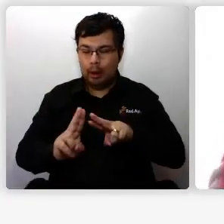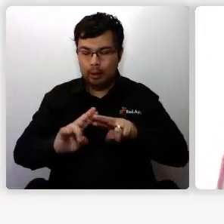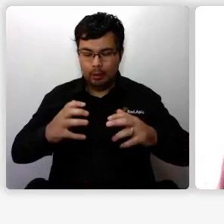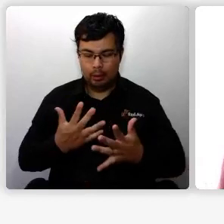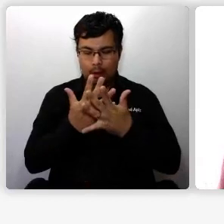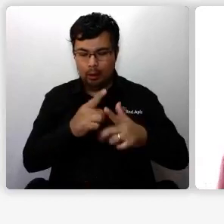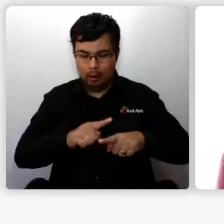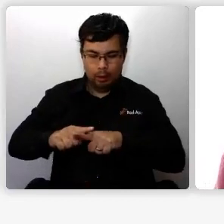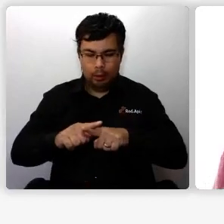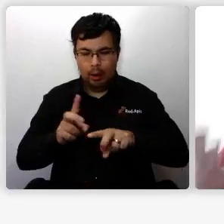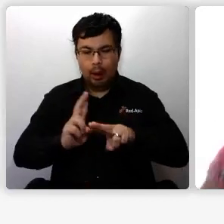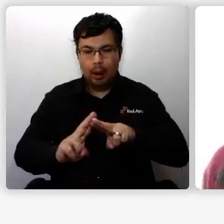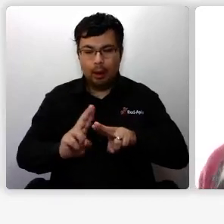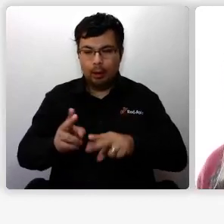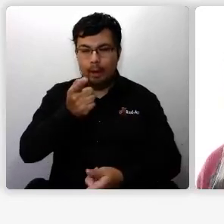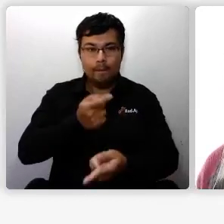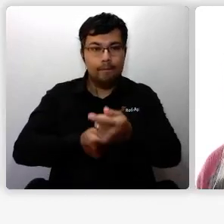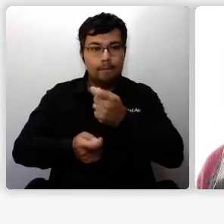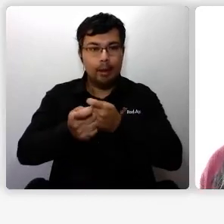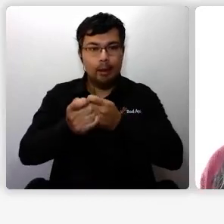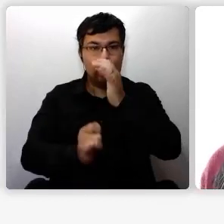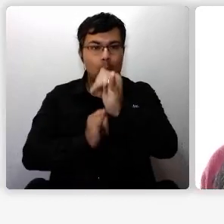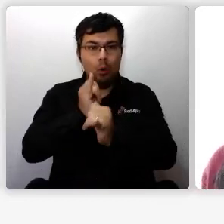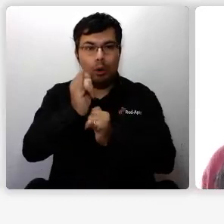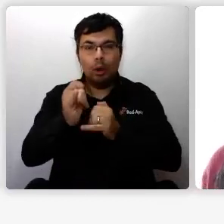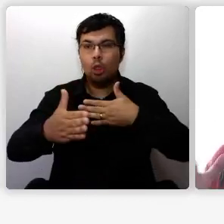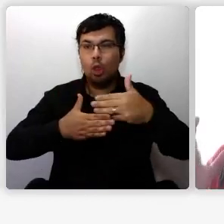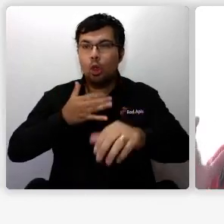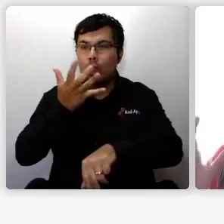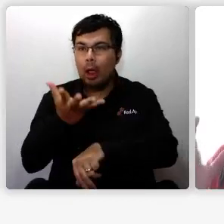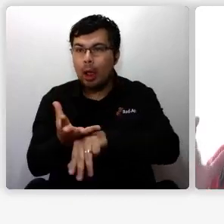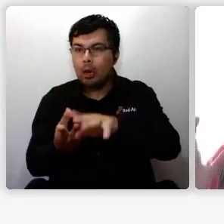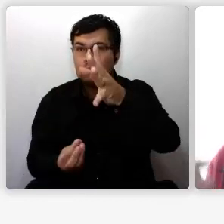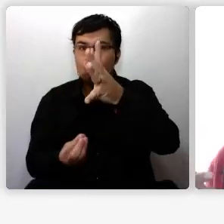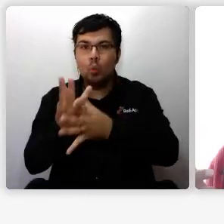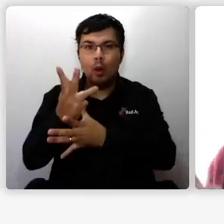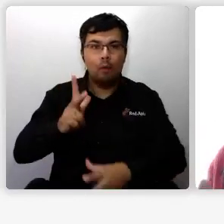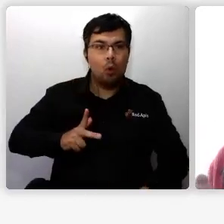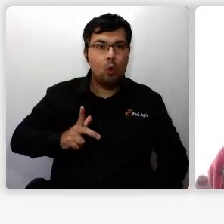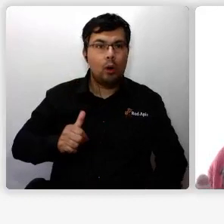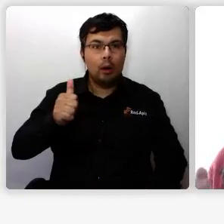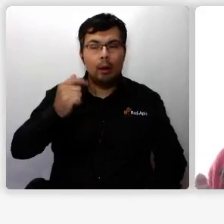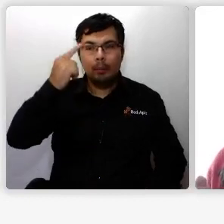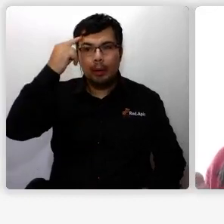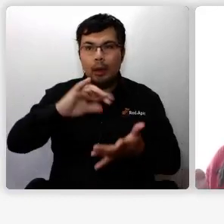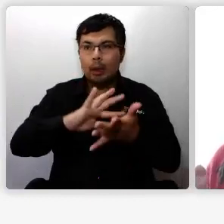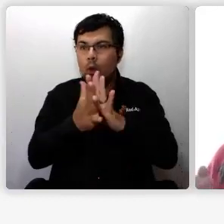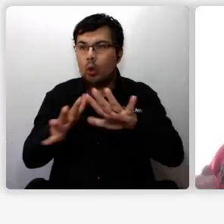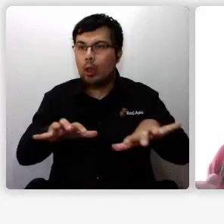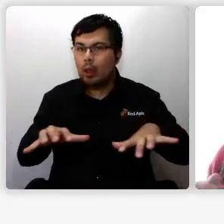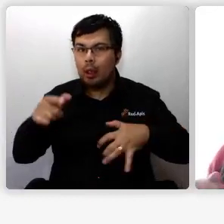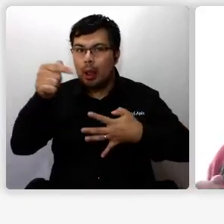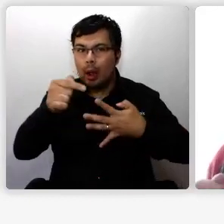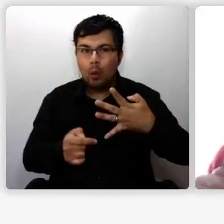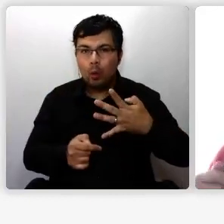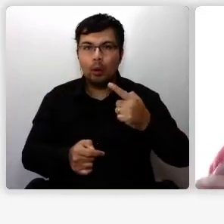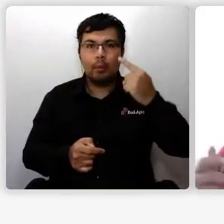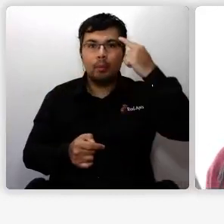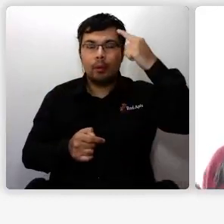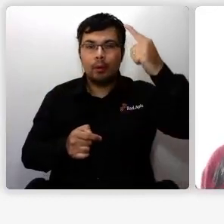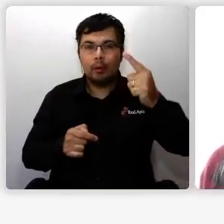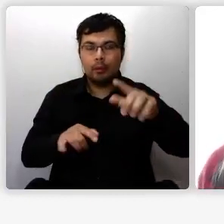ventas online. ¿Dónde vamos a encontrar nuevos clientes? Entonces, pensar en todas estas cosas y poniéndonos en lugar del cliente